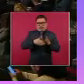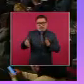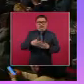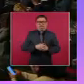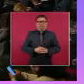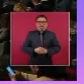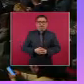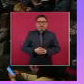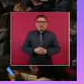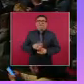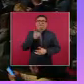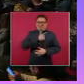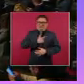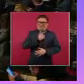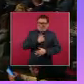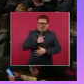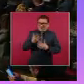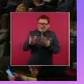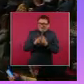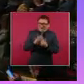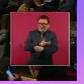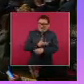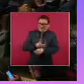Y nos da mucho gusto que esté aquí.